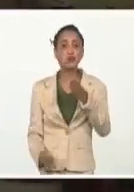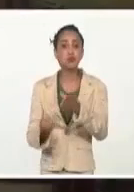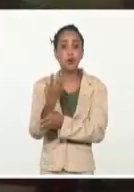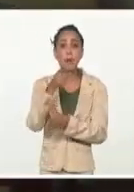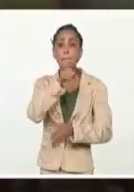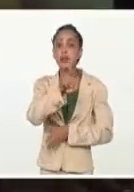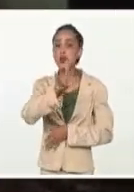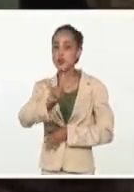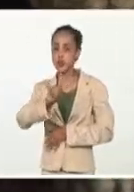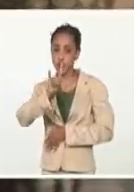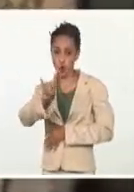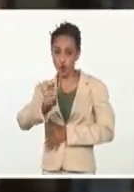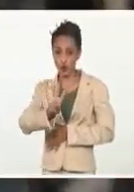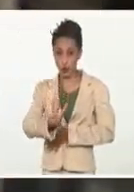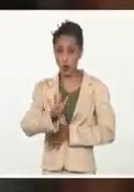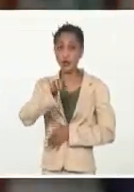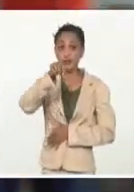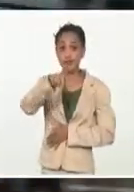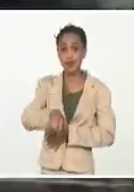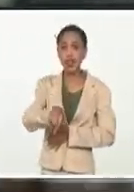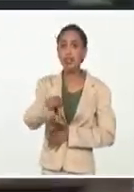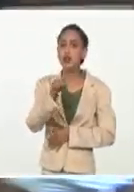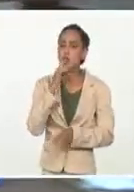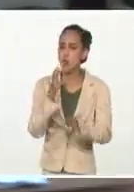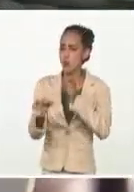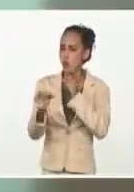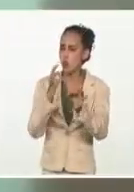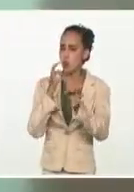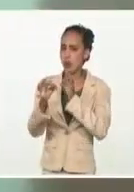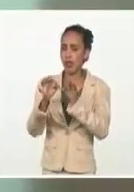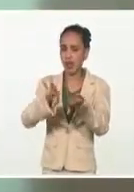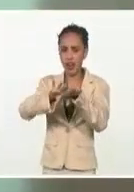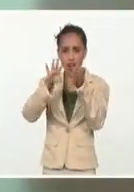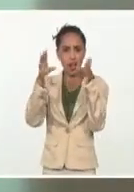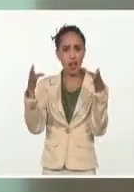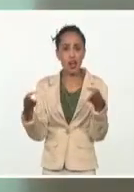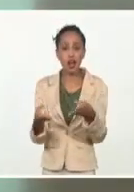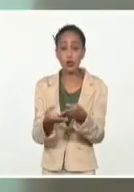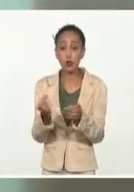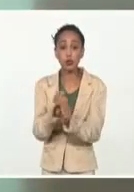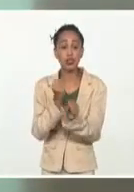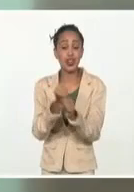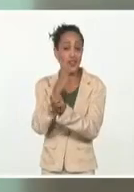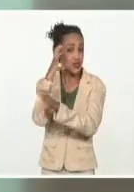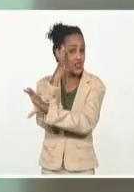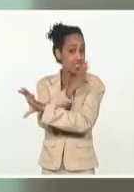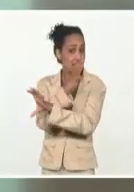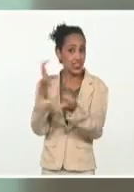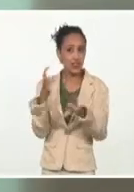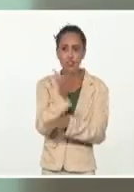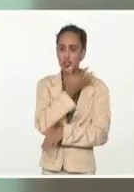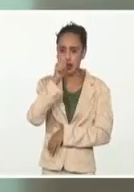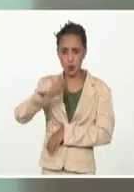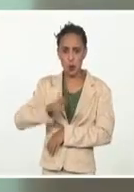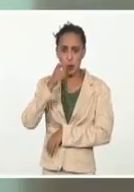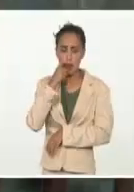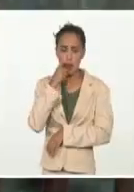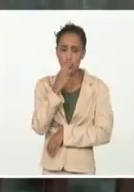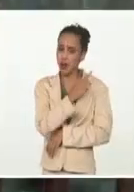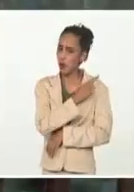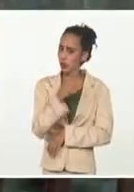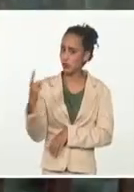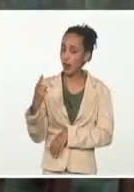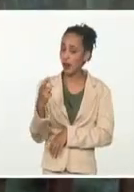1994 para atesorar y dar continuidad a la vasta obra científica del insigne revolucionario e investigador